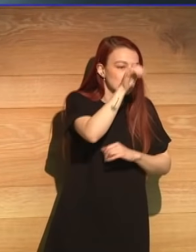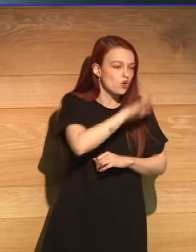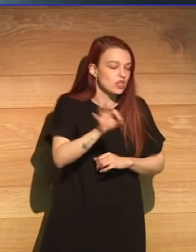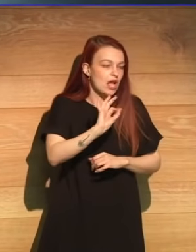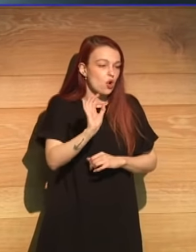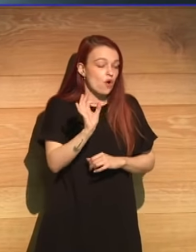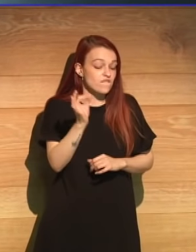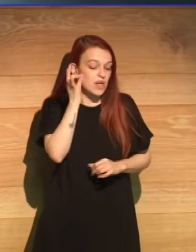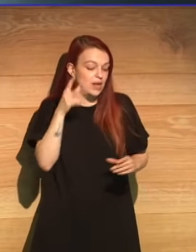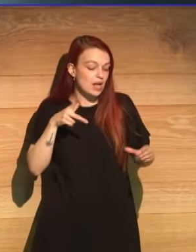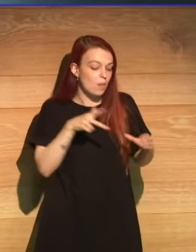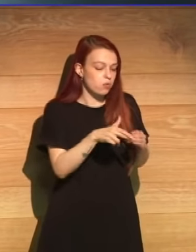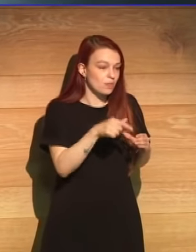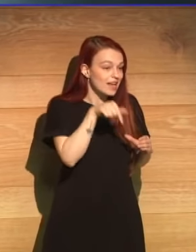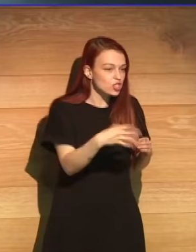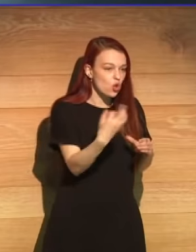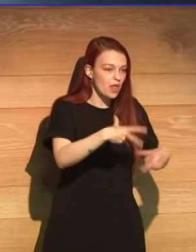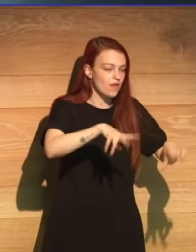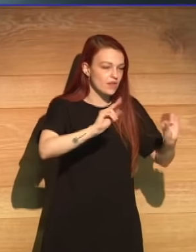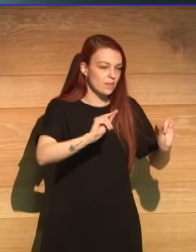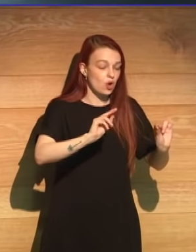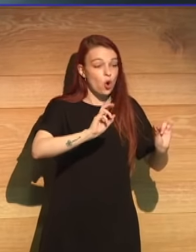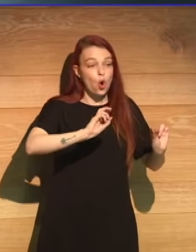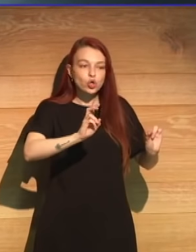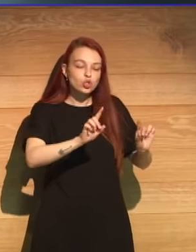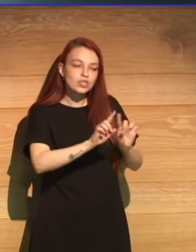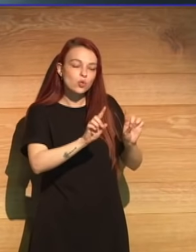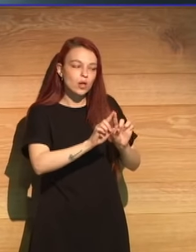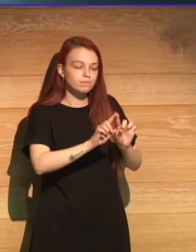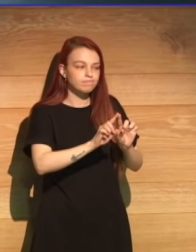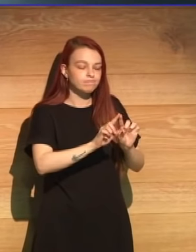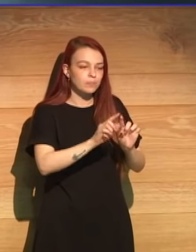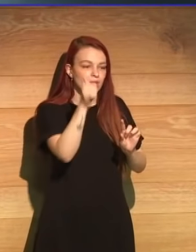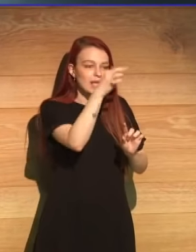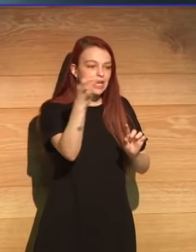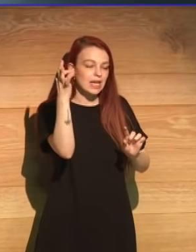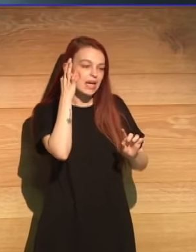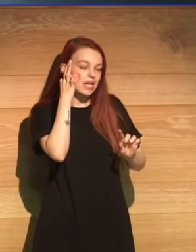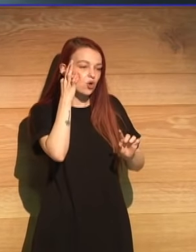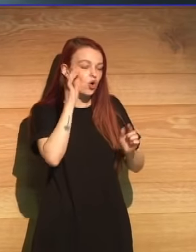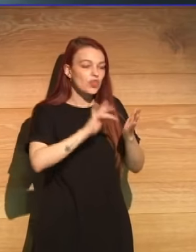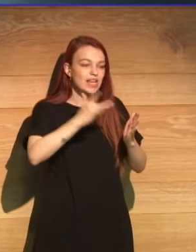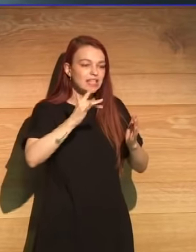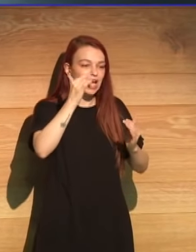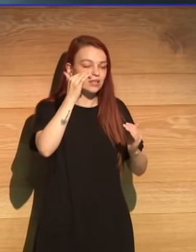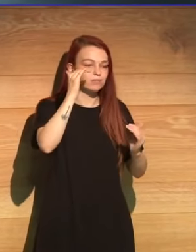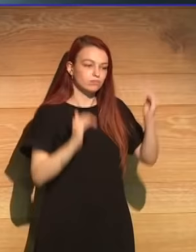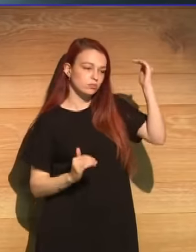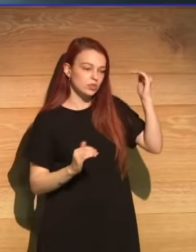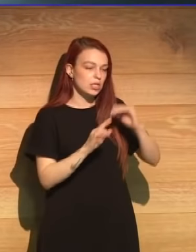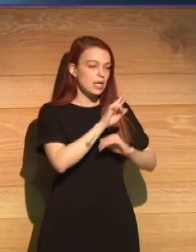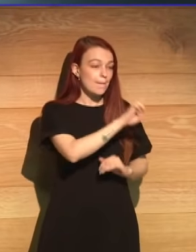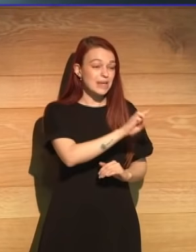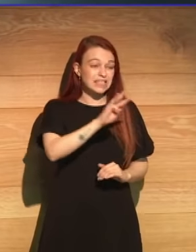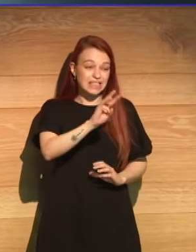hay otros menos obvios, como por ejemplo la brecha digital de género que existe, ¿no? Hay un, hay un 23% de menor